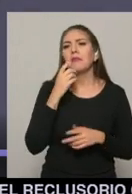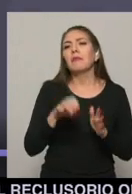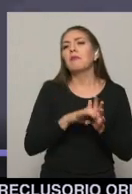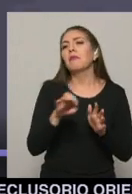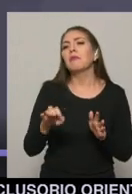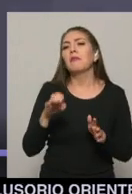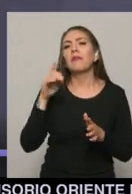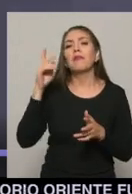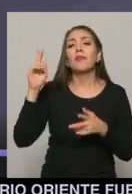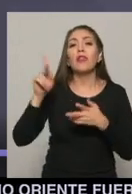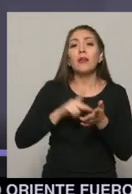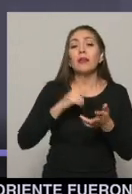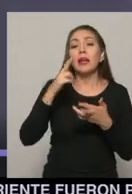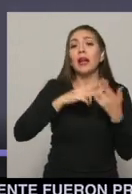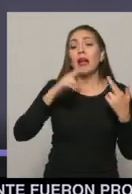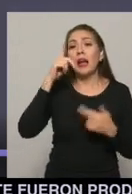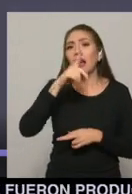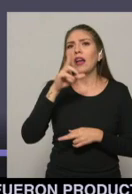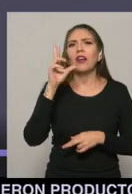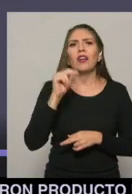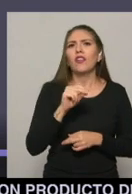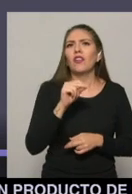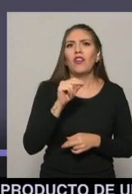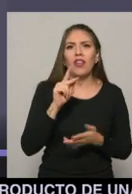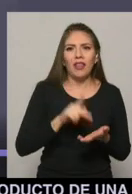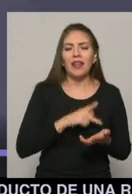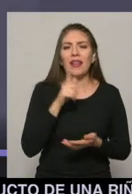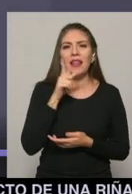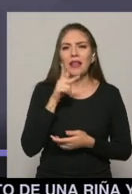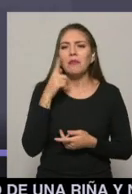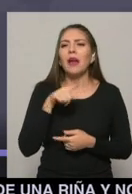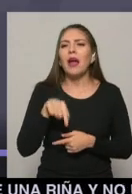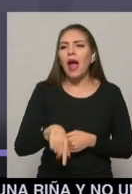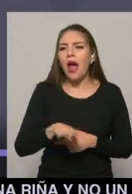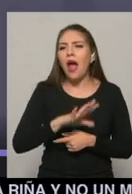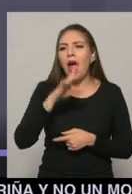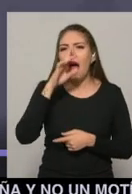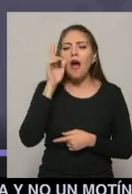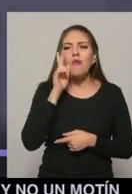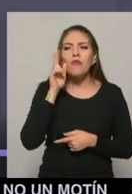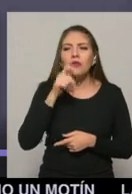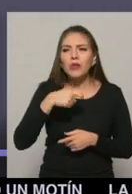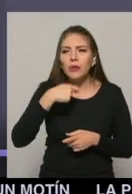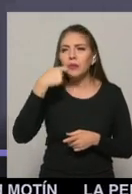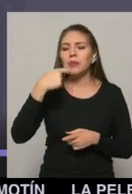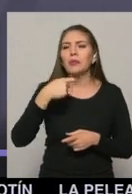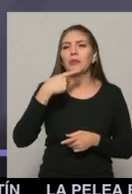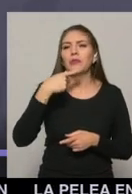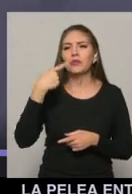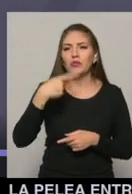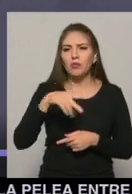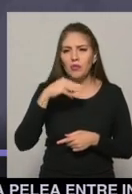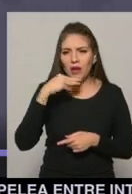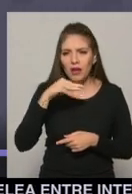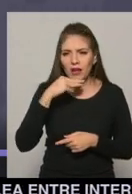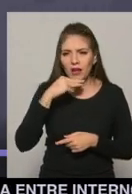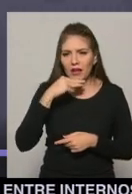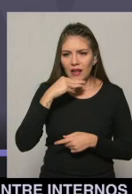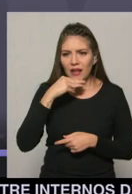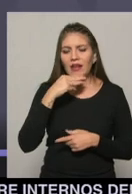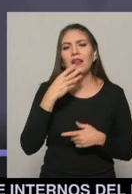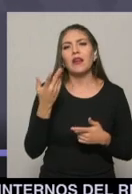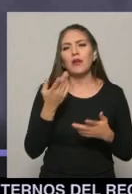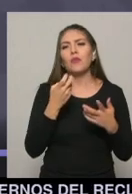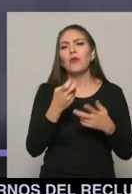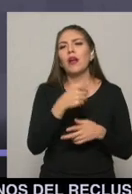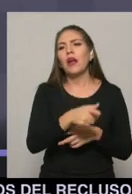países, pero sí por lo menos se llevan una probadita del mole poblano en México. Y bueno, ahora que ya dices que ustedes mejor lo sacan para que